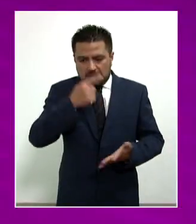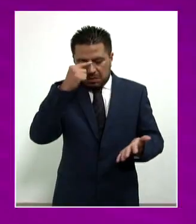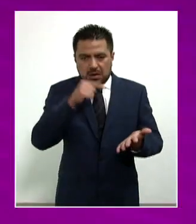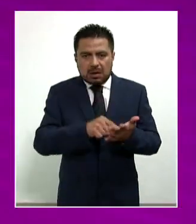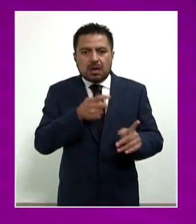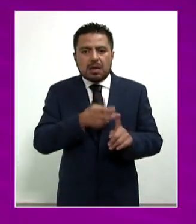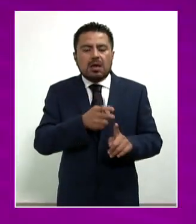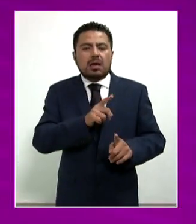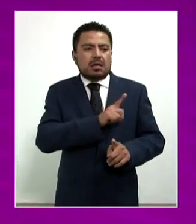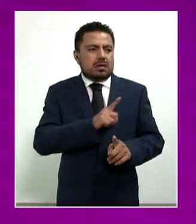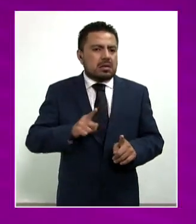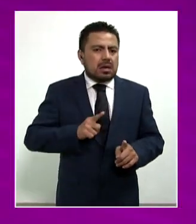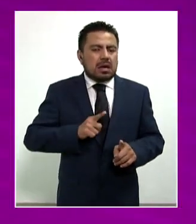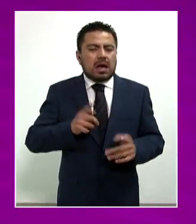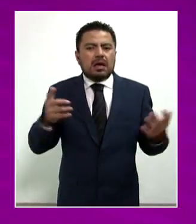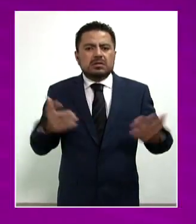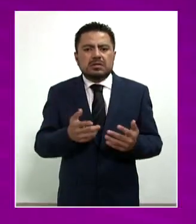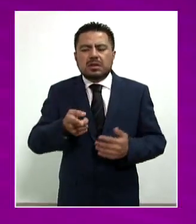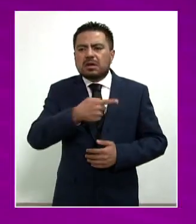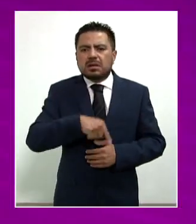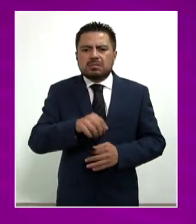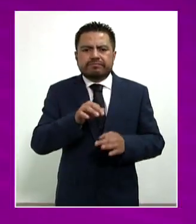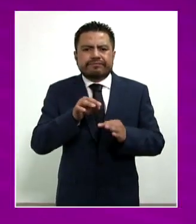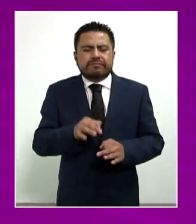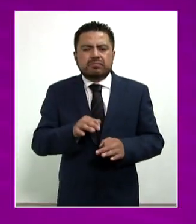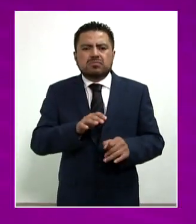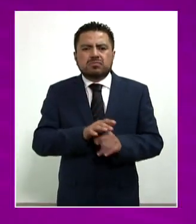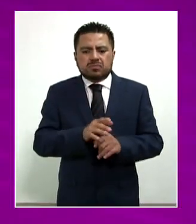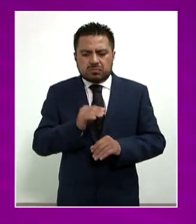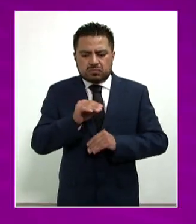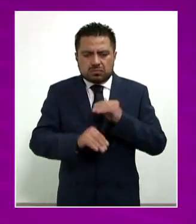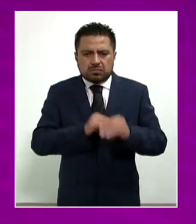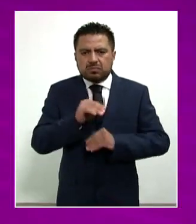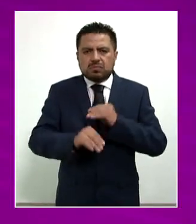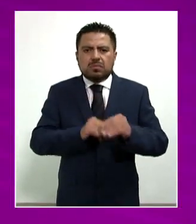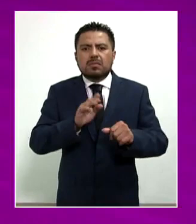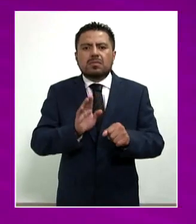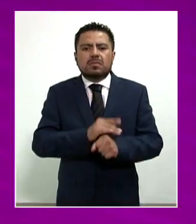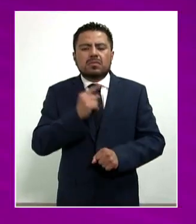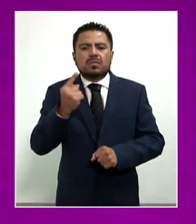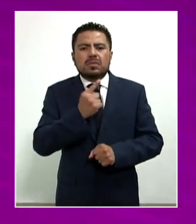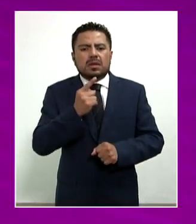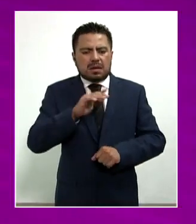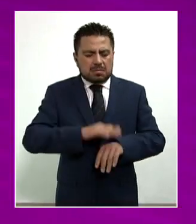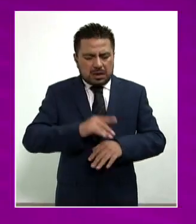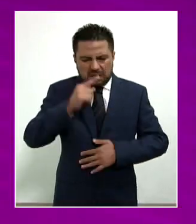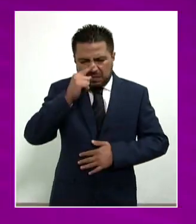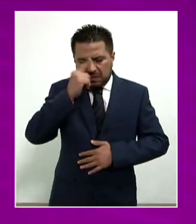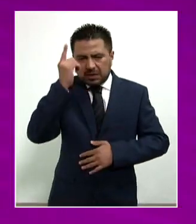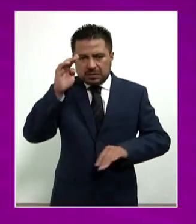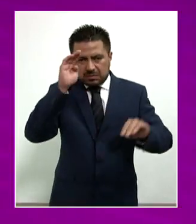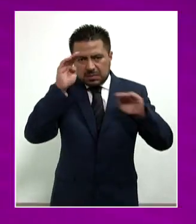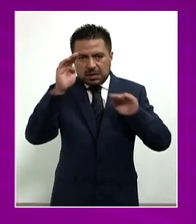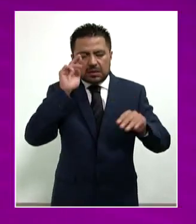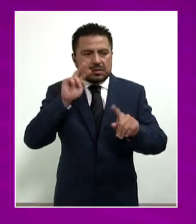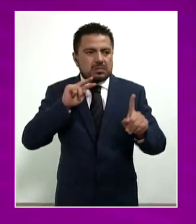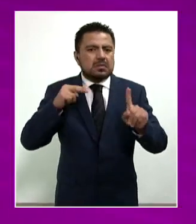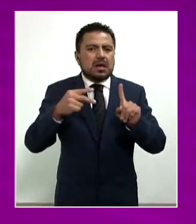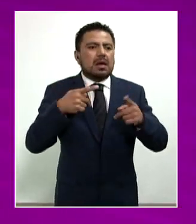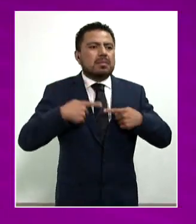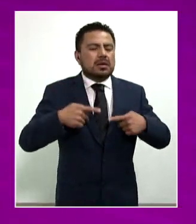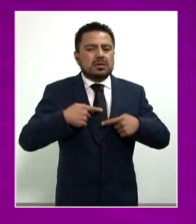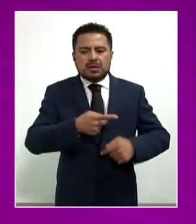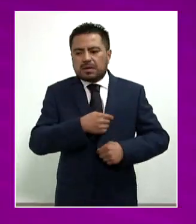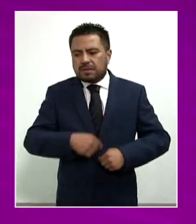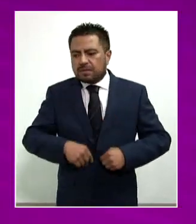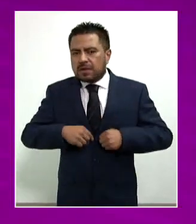lo que tenemos que hacer es todos realmente desconstruirnos, porque es muy fácil pensar y mirar a la persona que vive